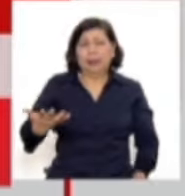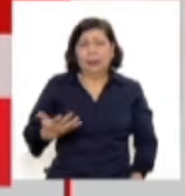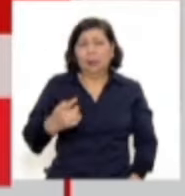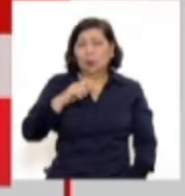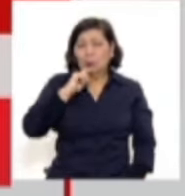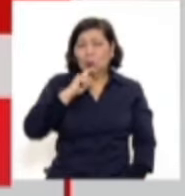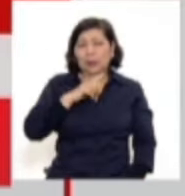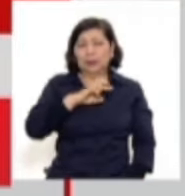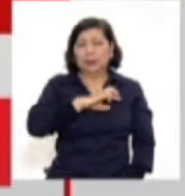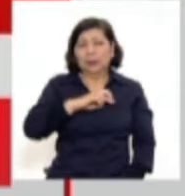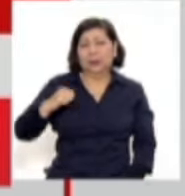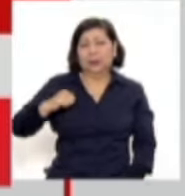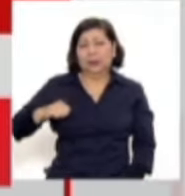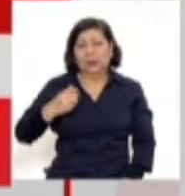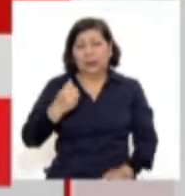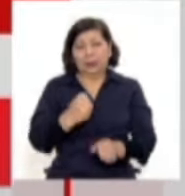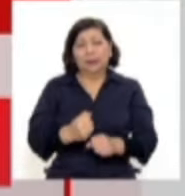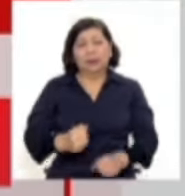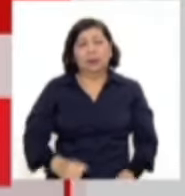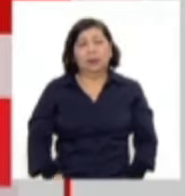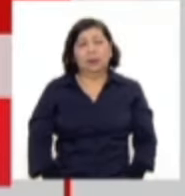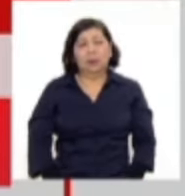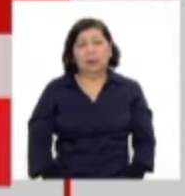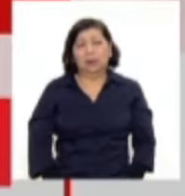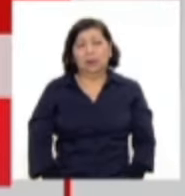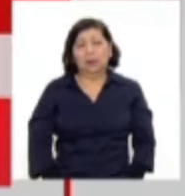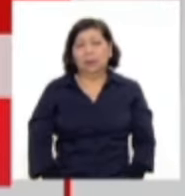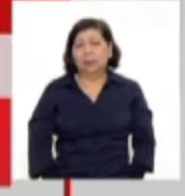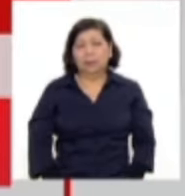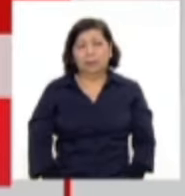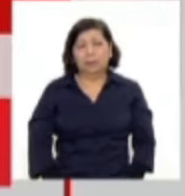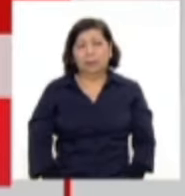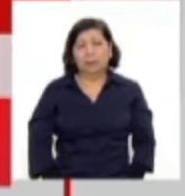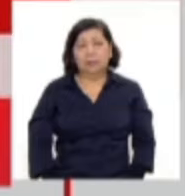lo que están haciendo!